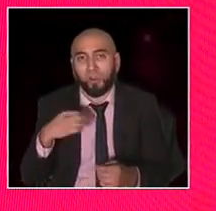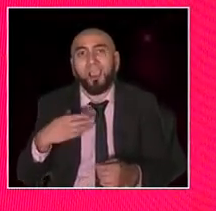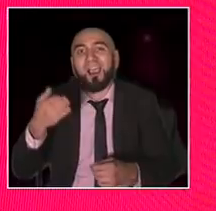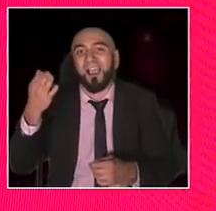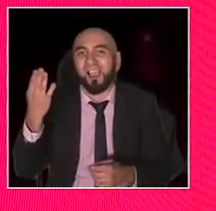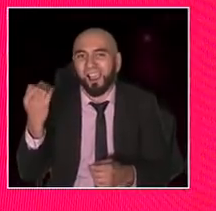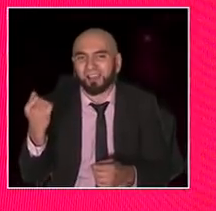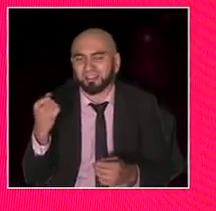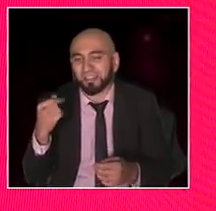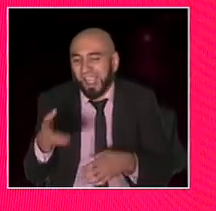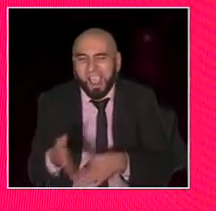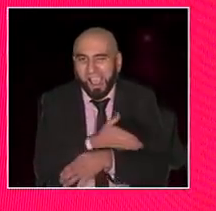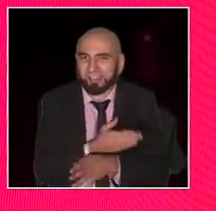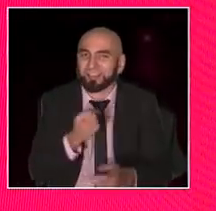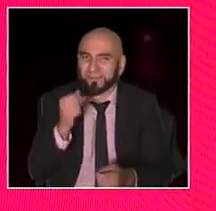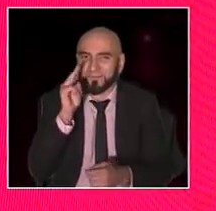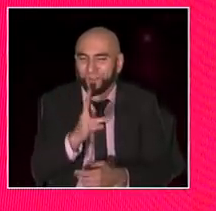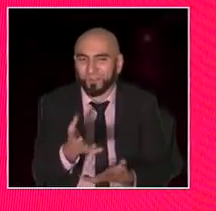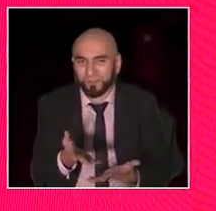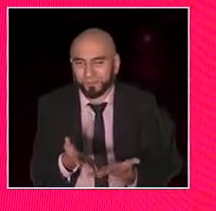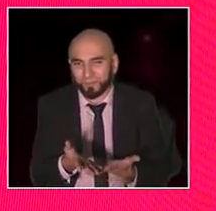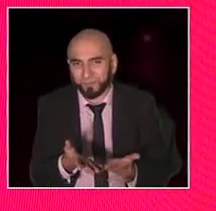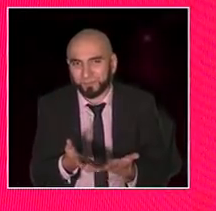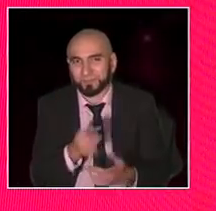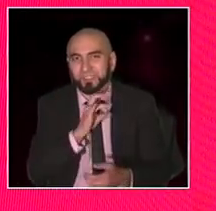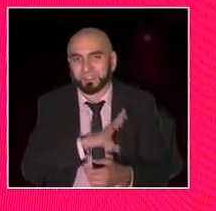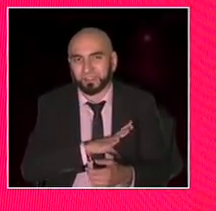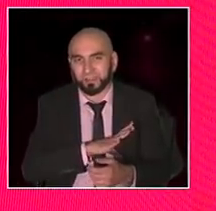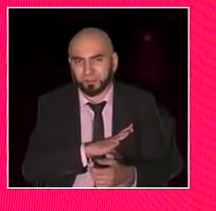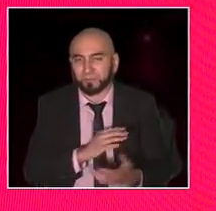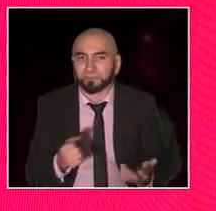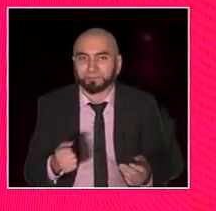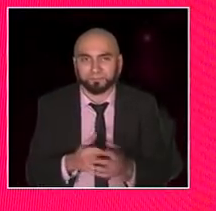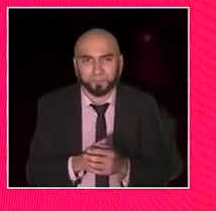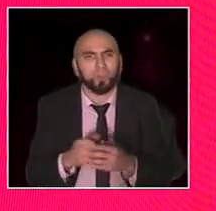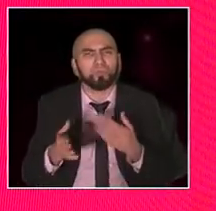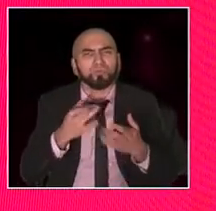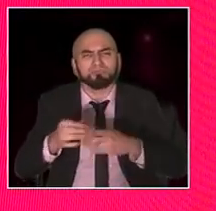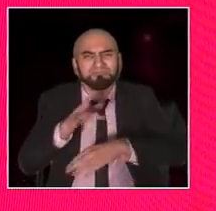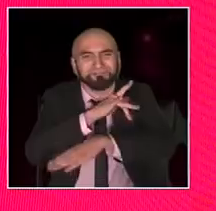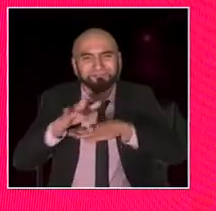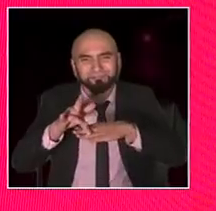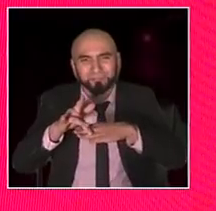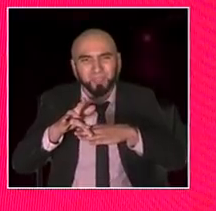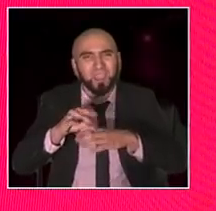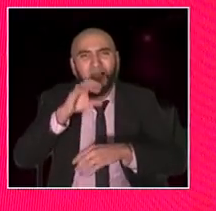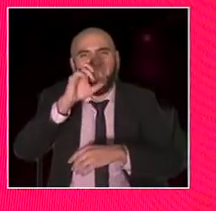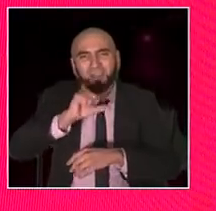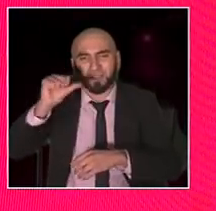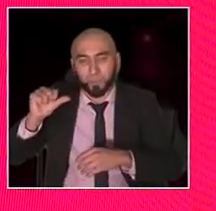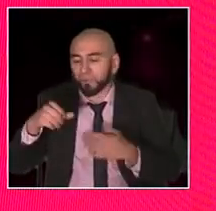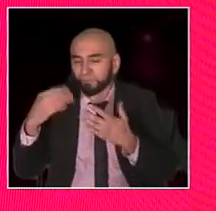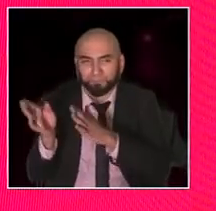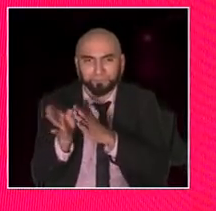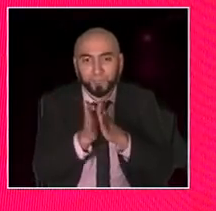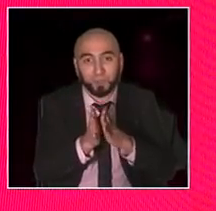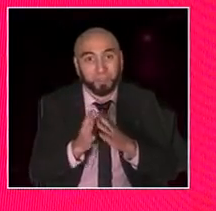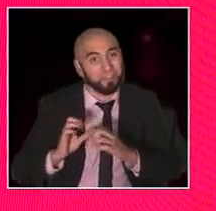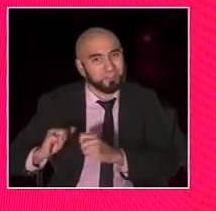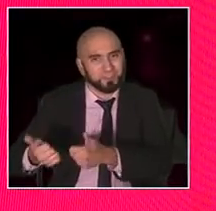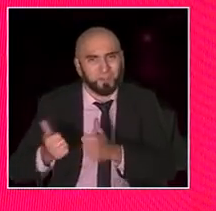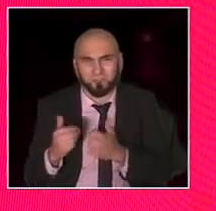son un desierto en la región de Atacama. Pero nuestro desafío es